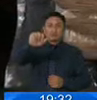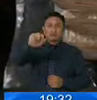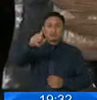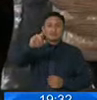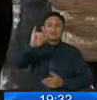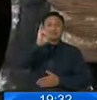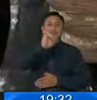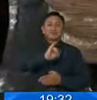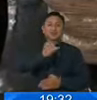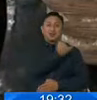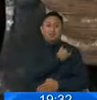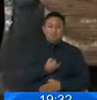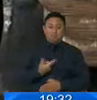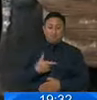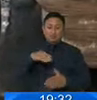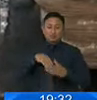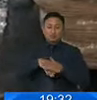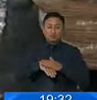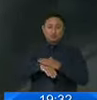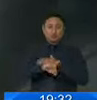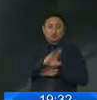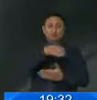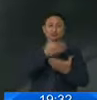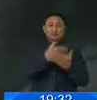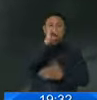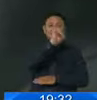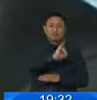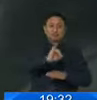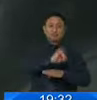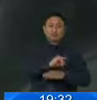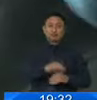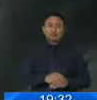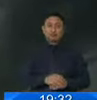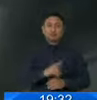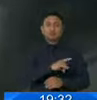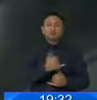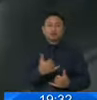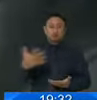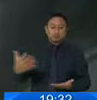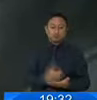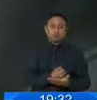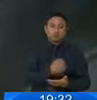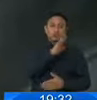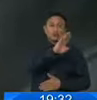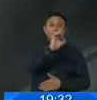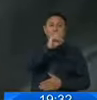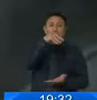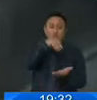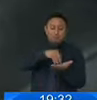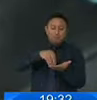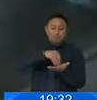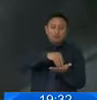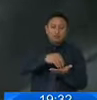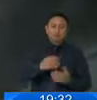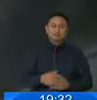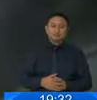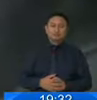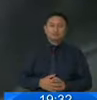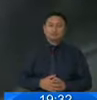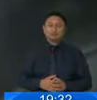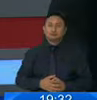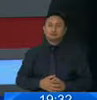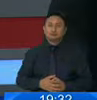por Tulcán y su destino final era Ibarra. Aproximadamente sacaron del mercado 40.000 dosis, informó Iván